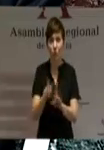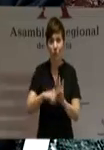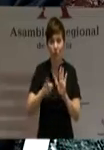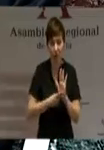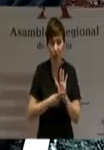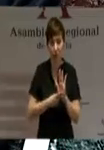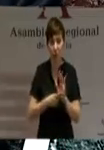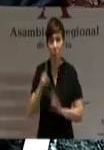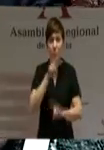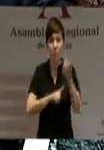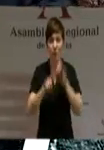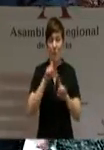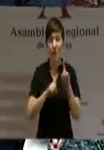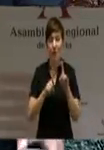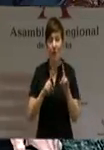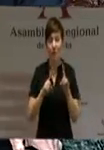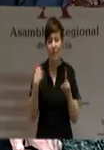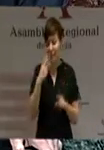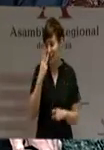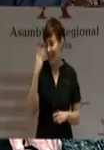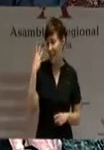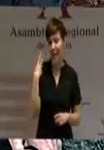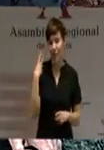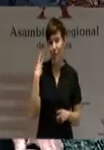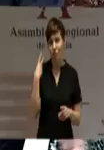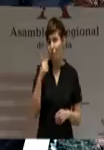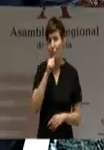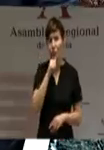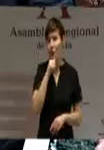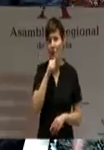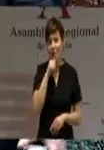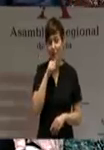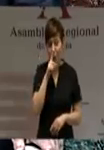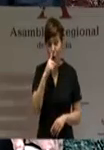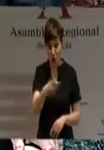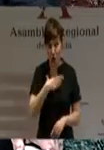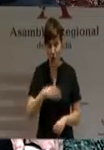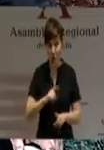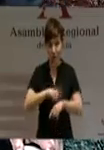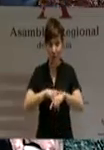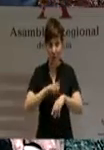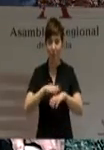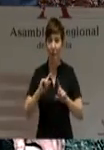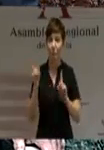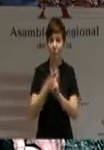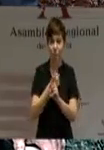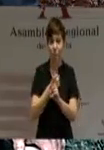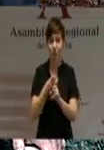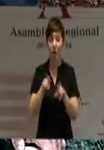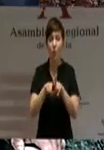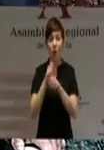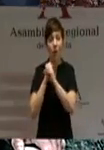años no solo no se han resuelto, sino que se han agravado? ¿Qué grado de dependencia tiene de quien con su dedo